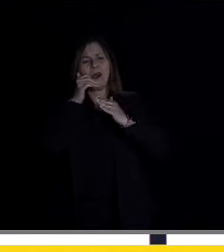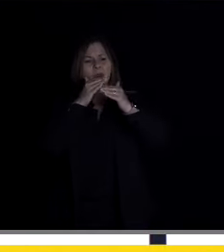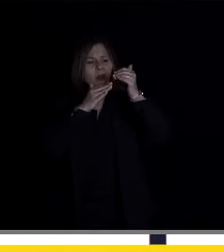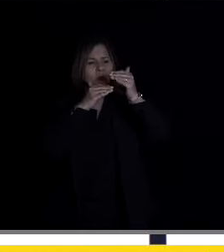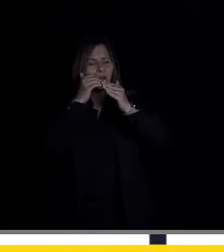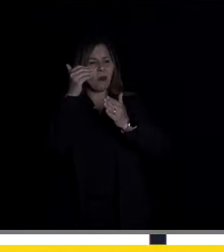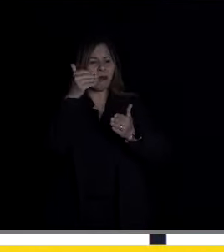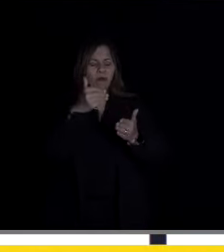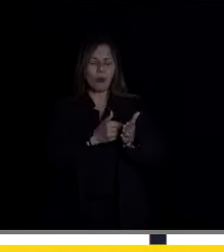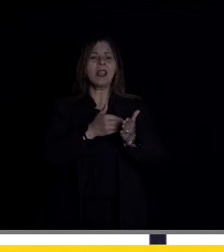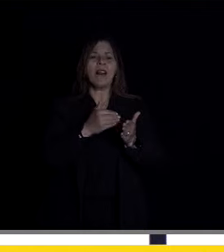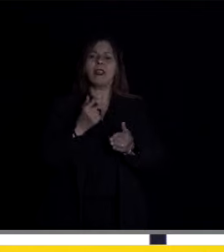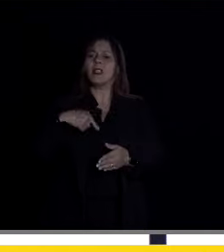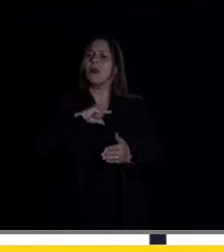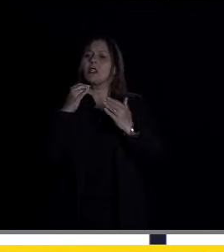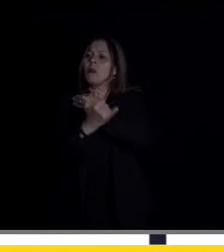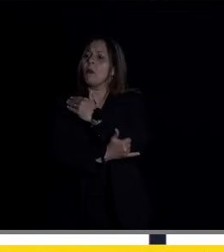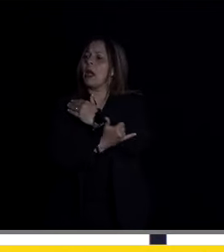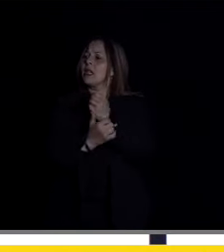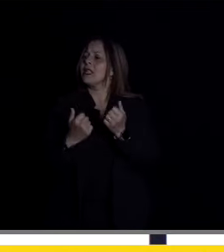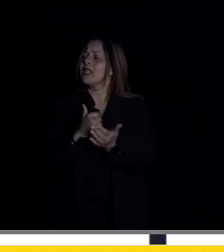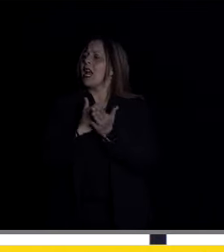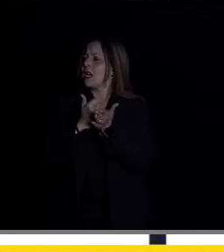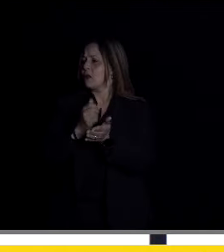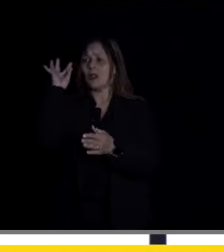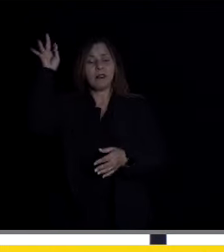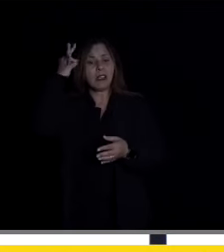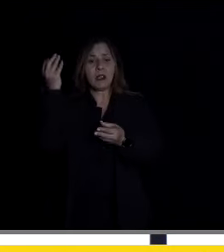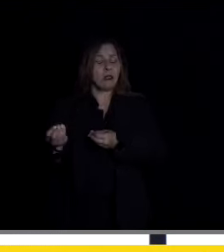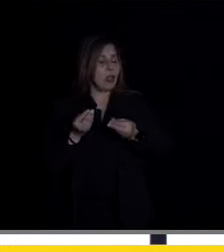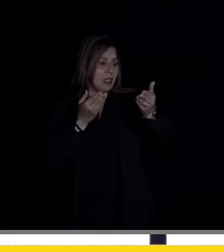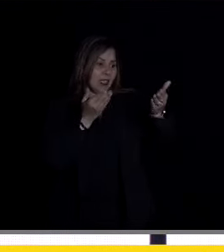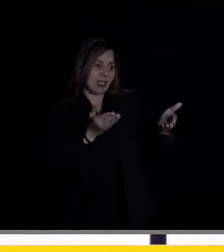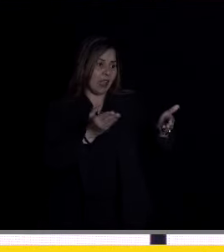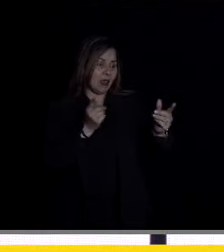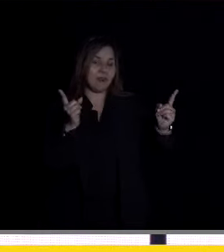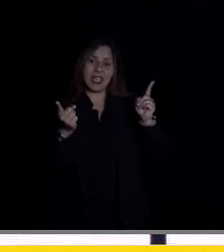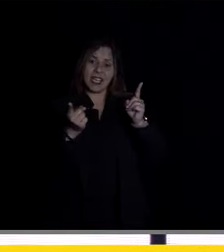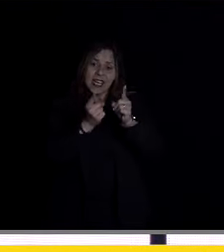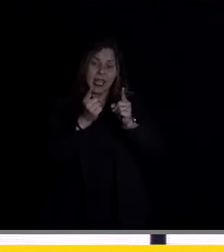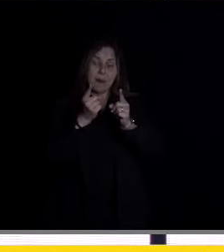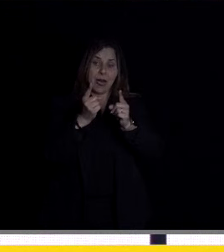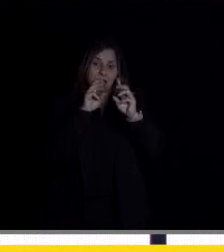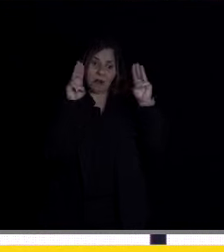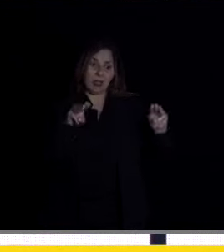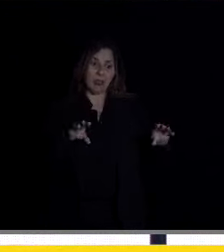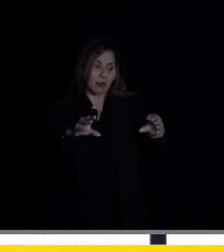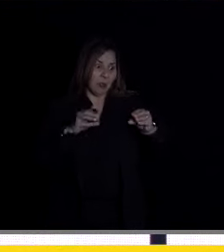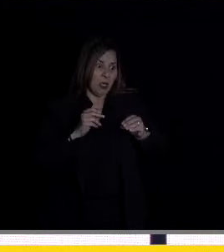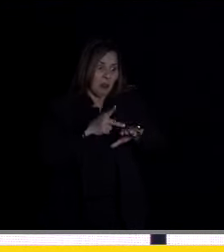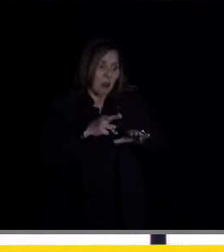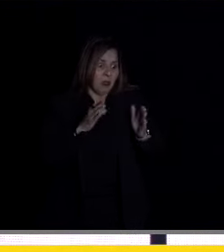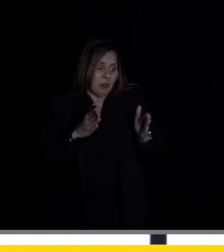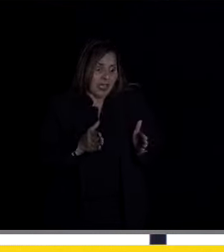país. Las ayudas federales, que no son desembolsadas directamente a los municipios, han sumido a los puertorriqueños